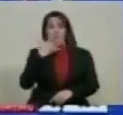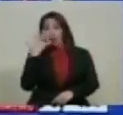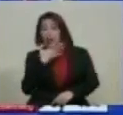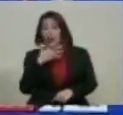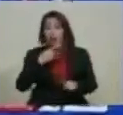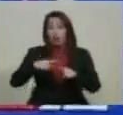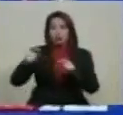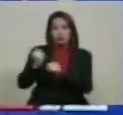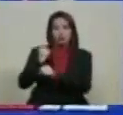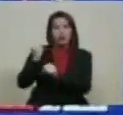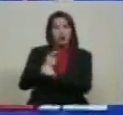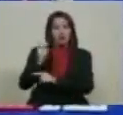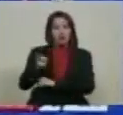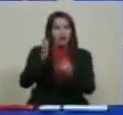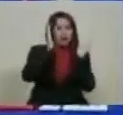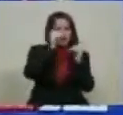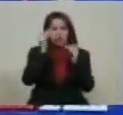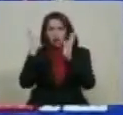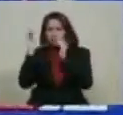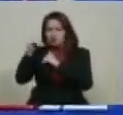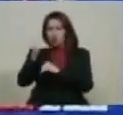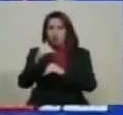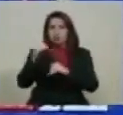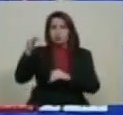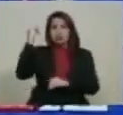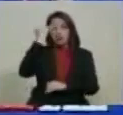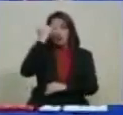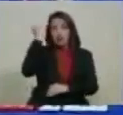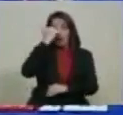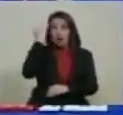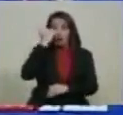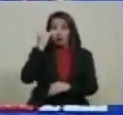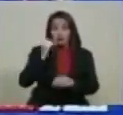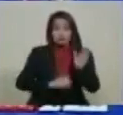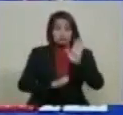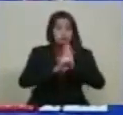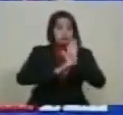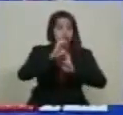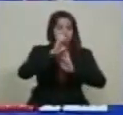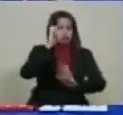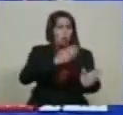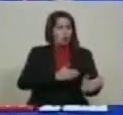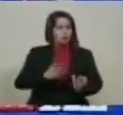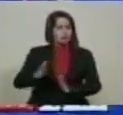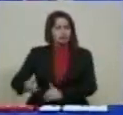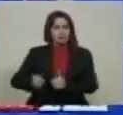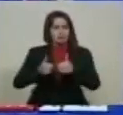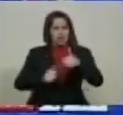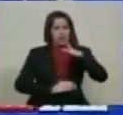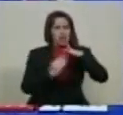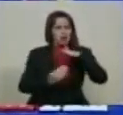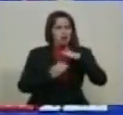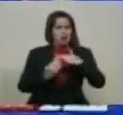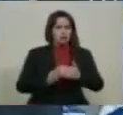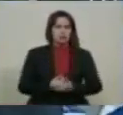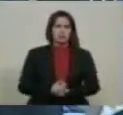contrario, desde Yaracuy demostrando el modelo exitoso organizativo de las bases.